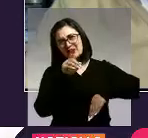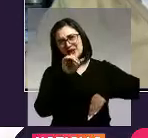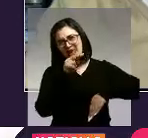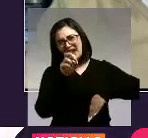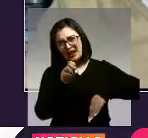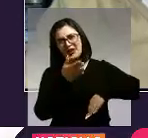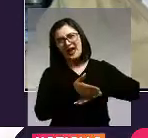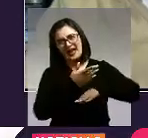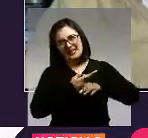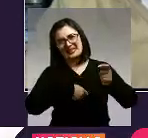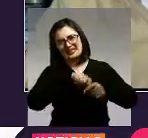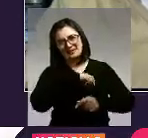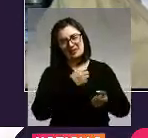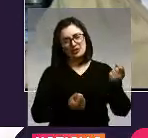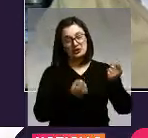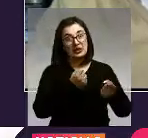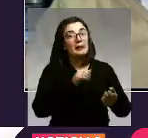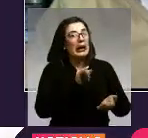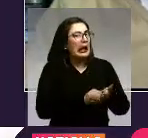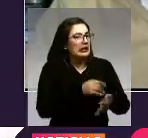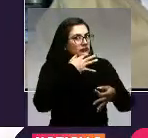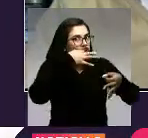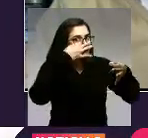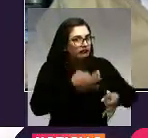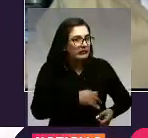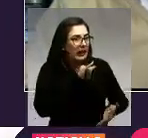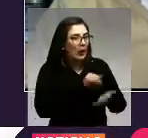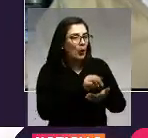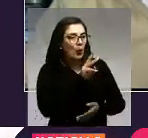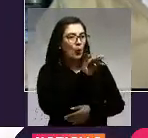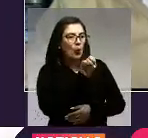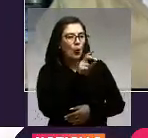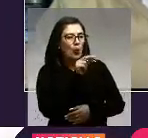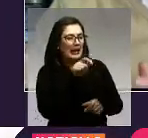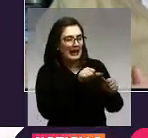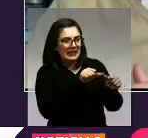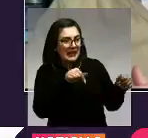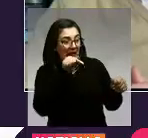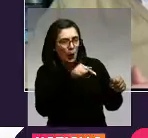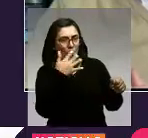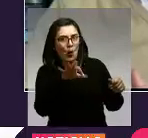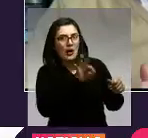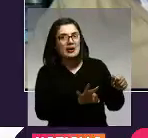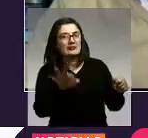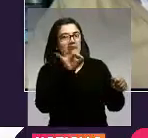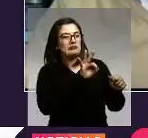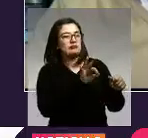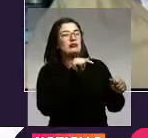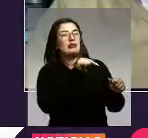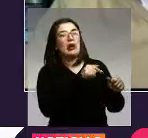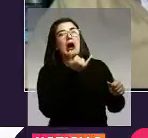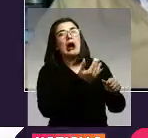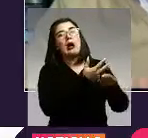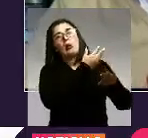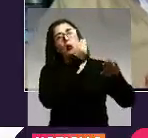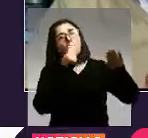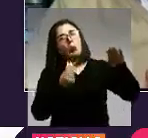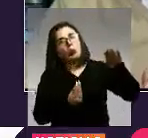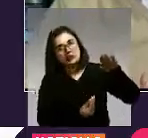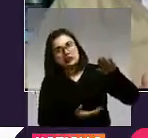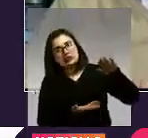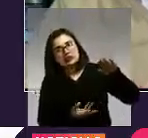España, pero esa fue realmente la última época gloriosa, porque ahora es uno de los equipos que está en la cola y que está tratando de